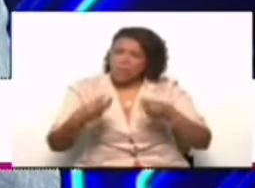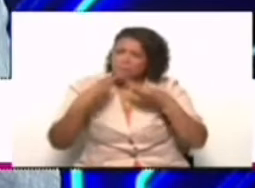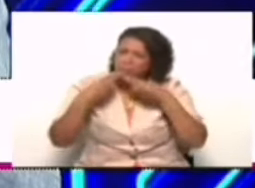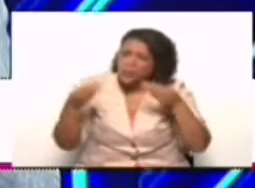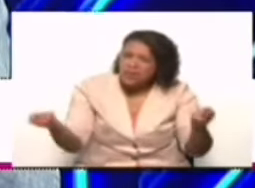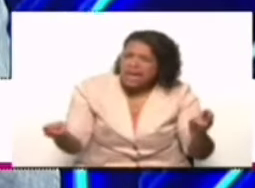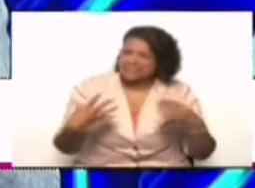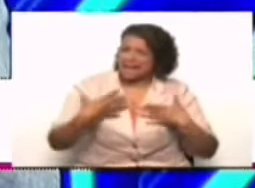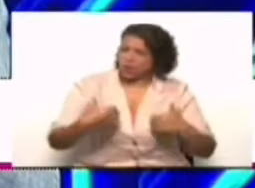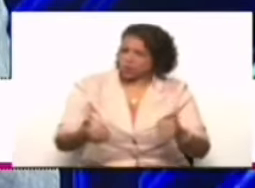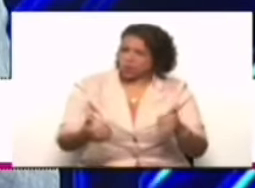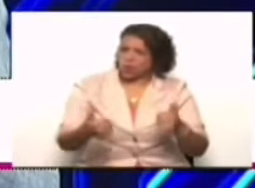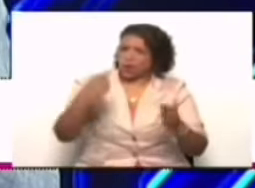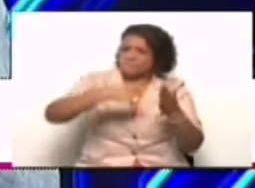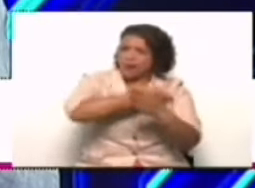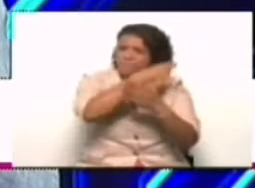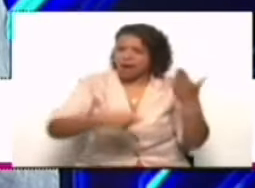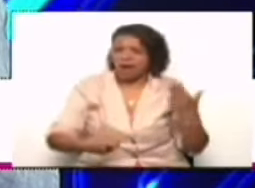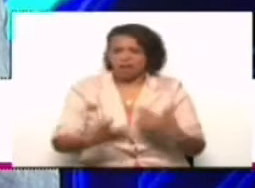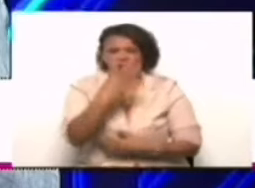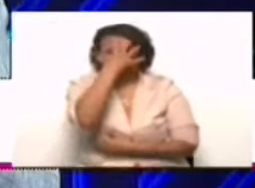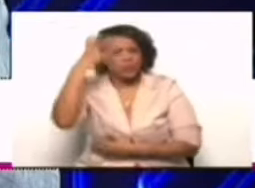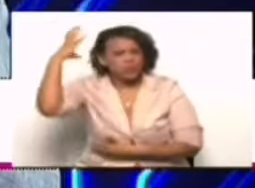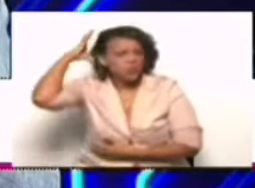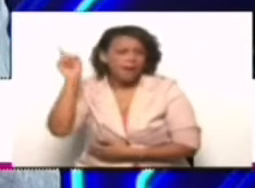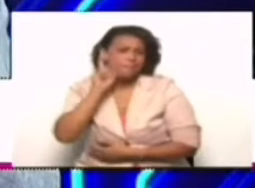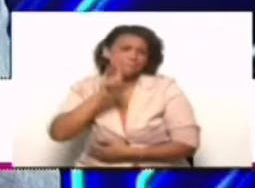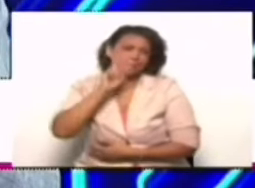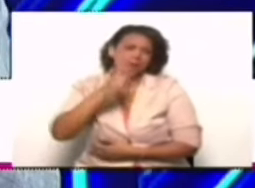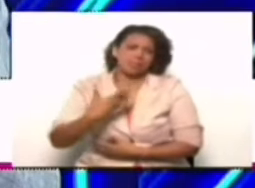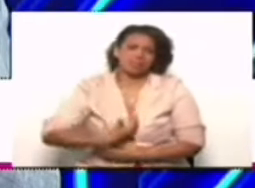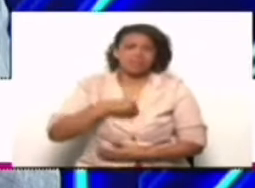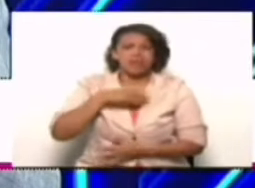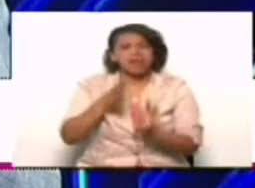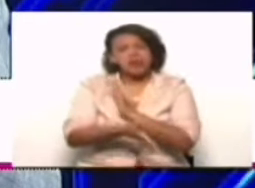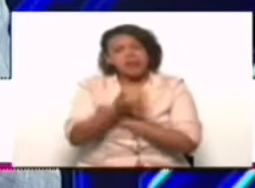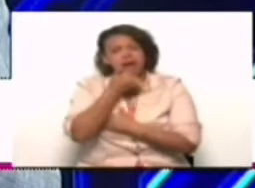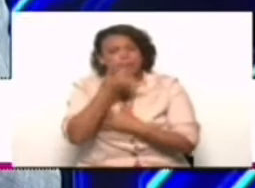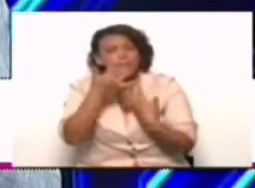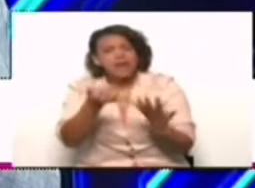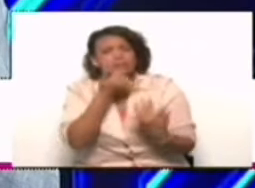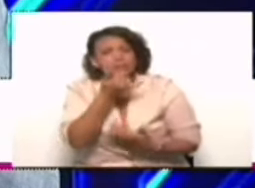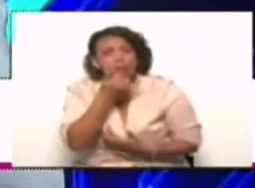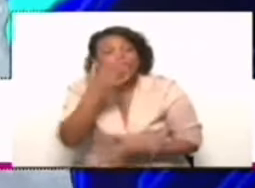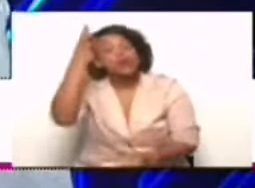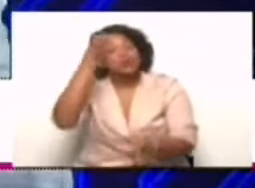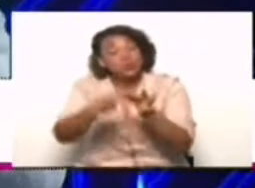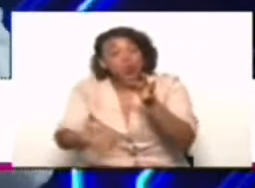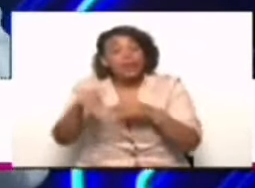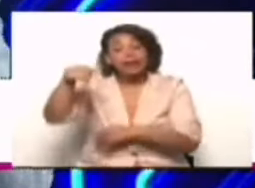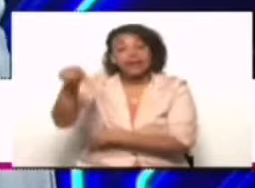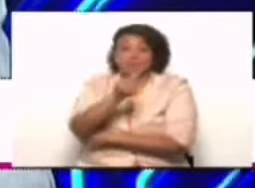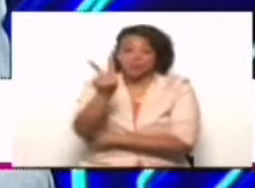¿Se dan cuenta? El doble rasero, la hipocresía, la mentira, ese es el mundo que tenemos. Pero afortunadamente en Venezuela